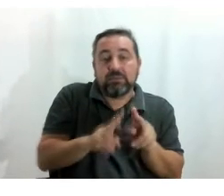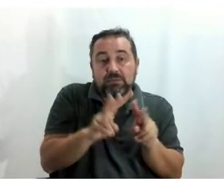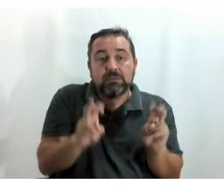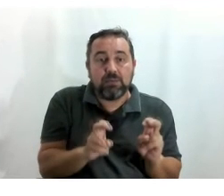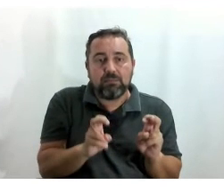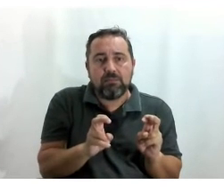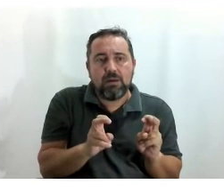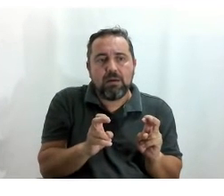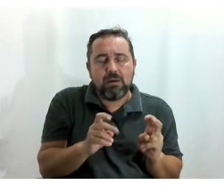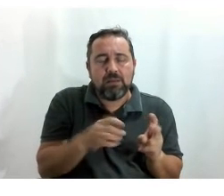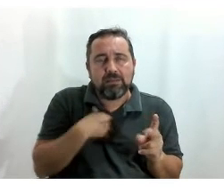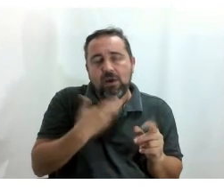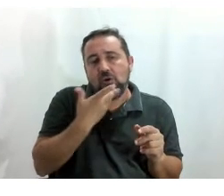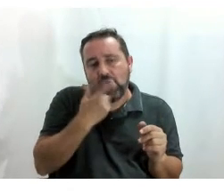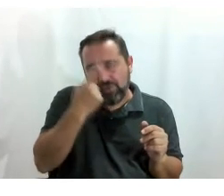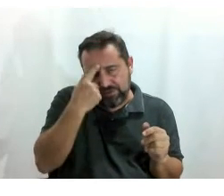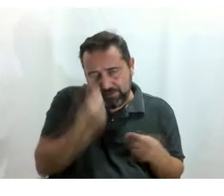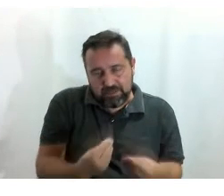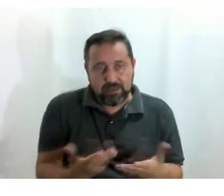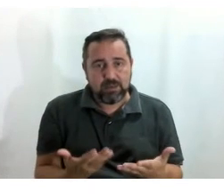para conocer, ¿no? Y